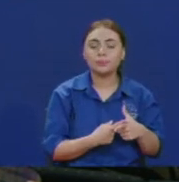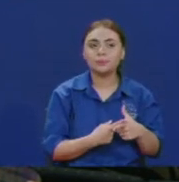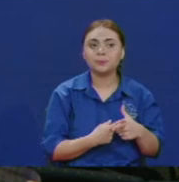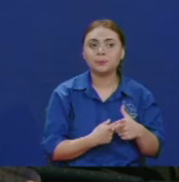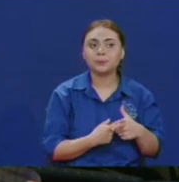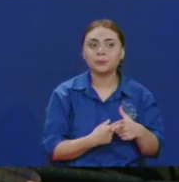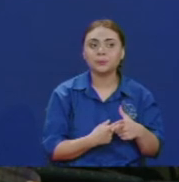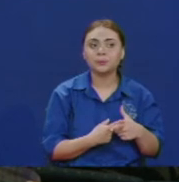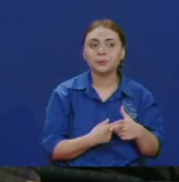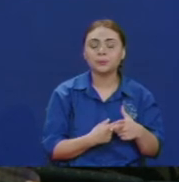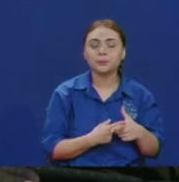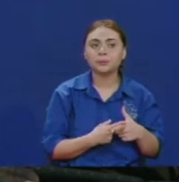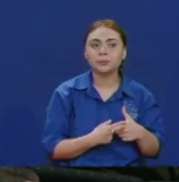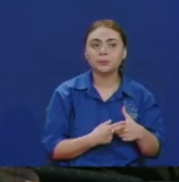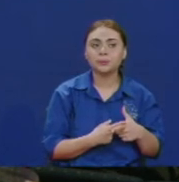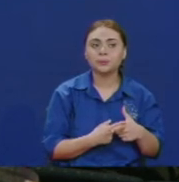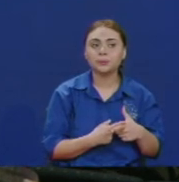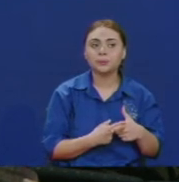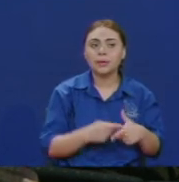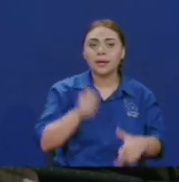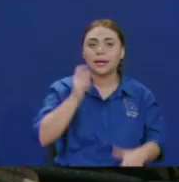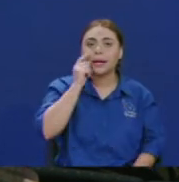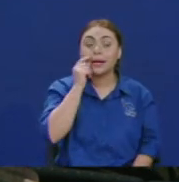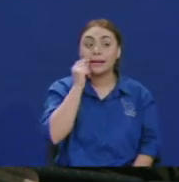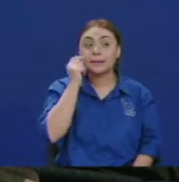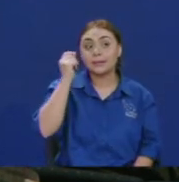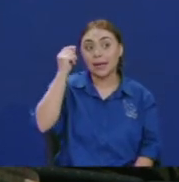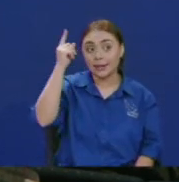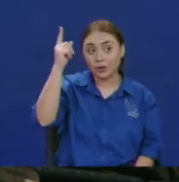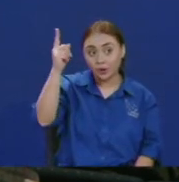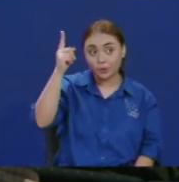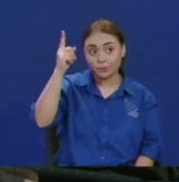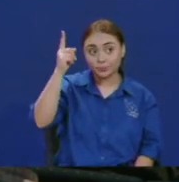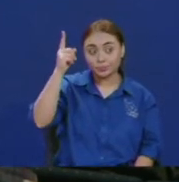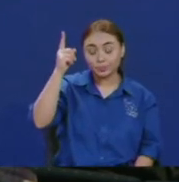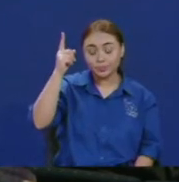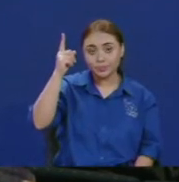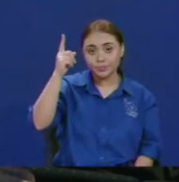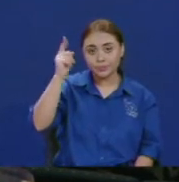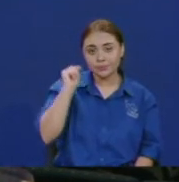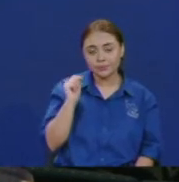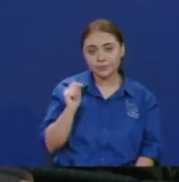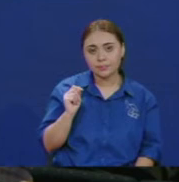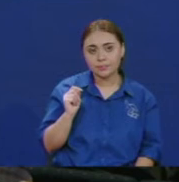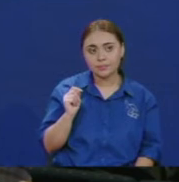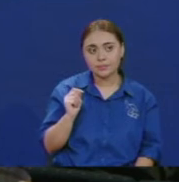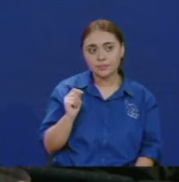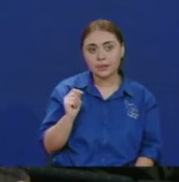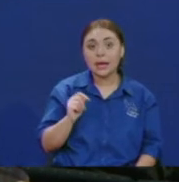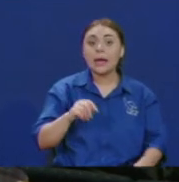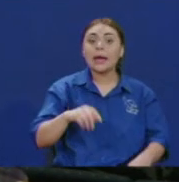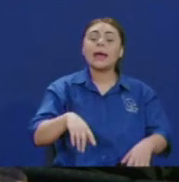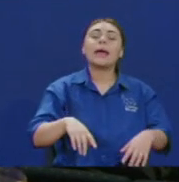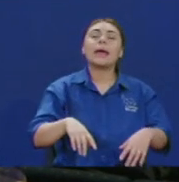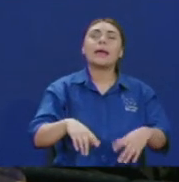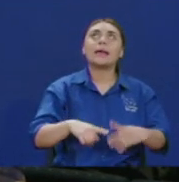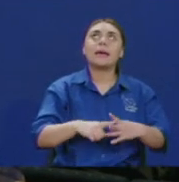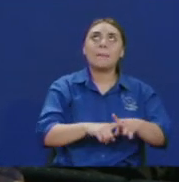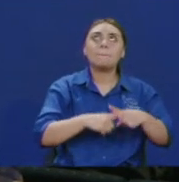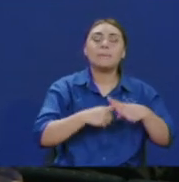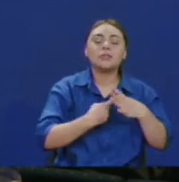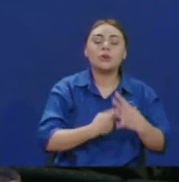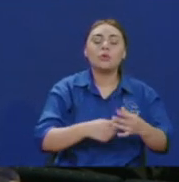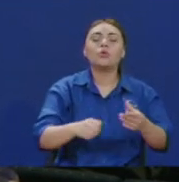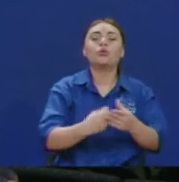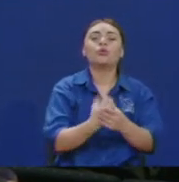contexto bíblico, entonces él cerró aquel capítulo y empezó uno nuevo. De